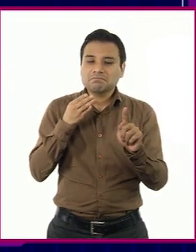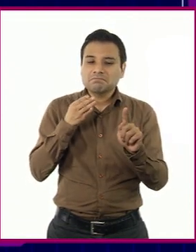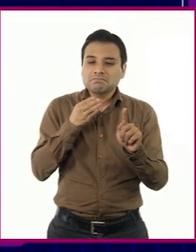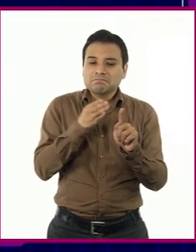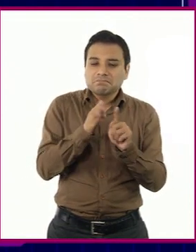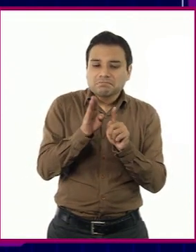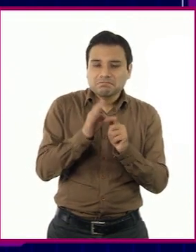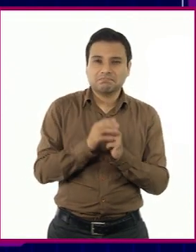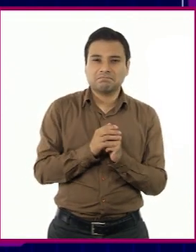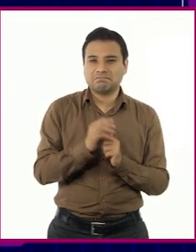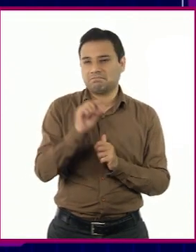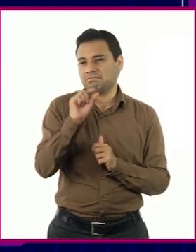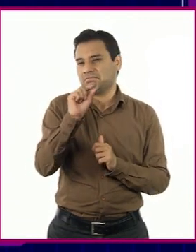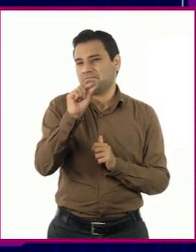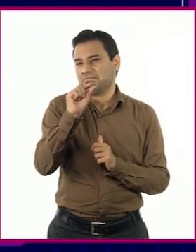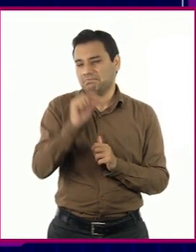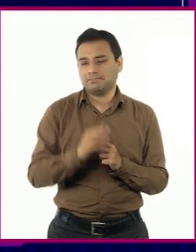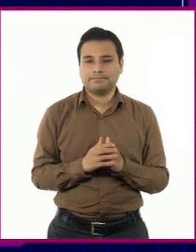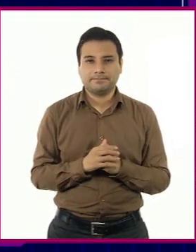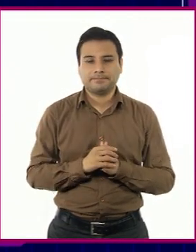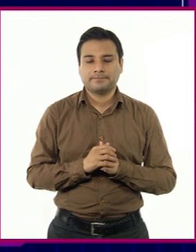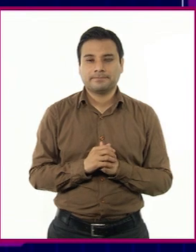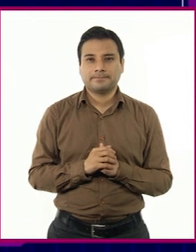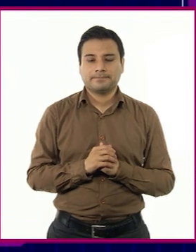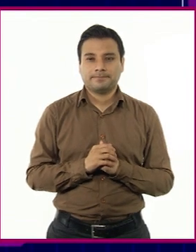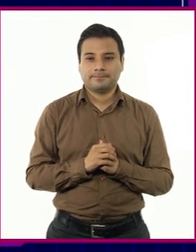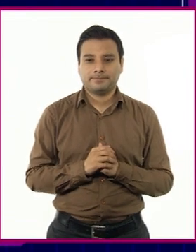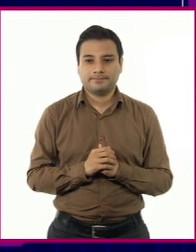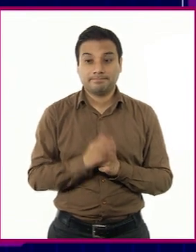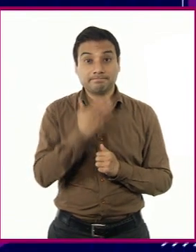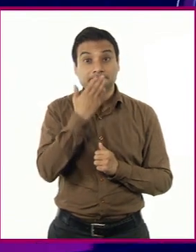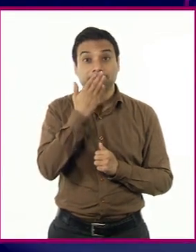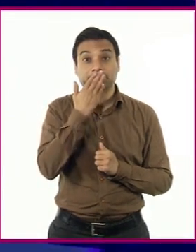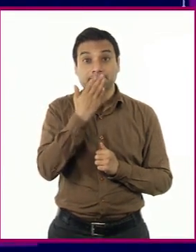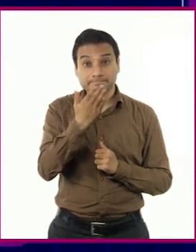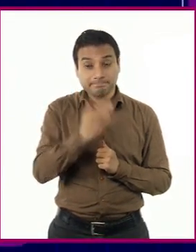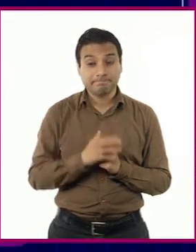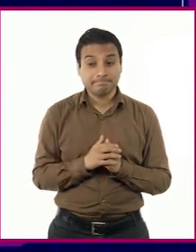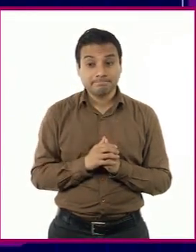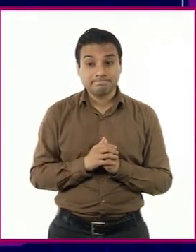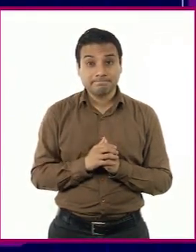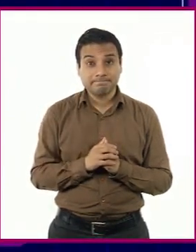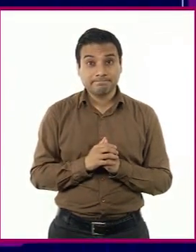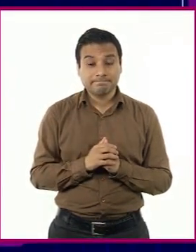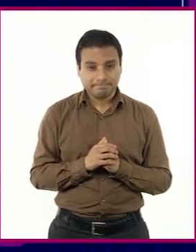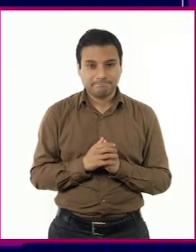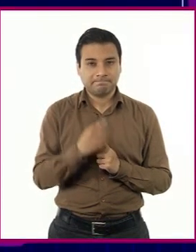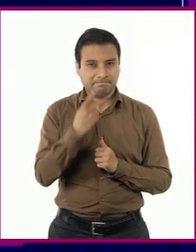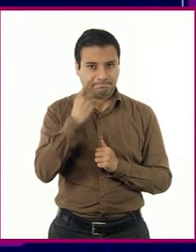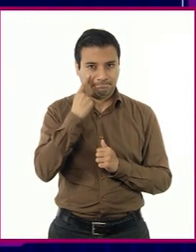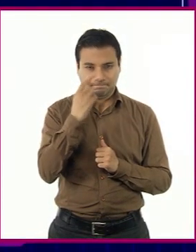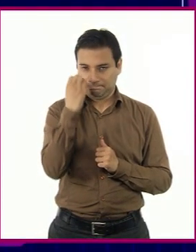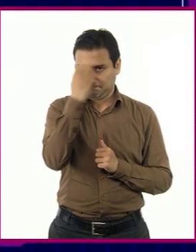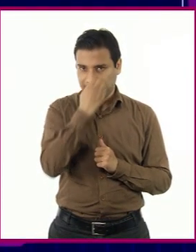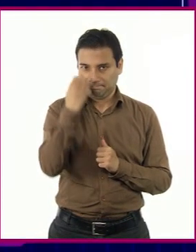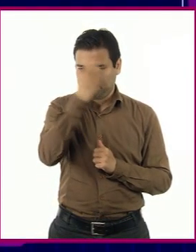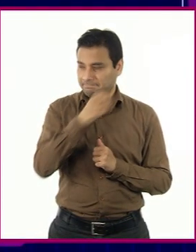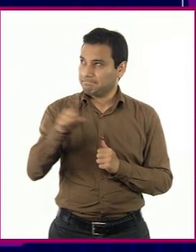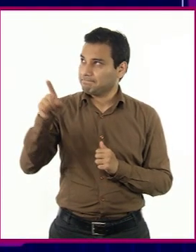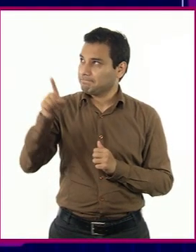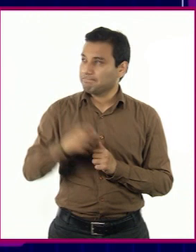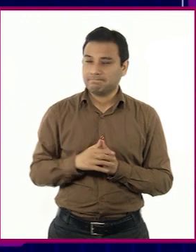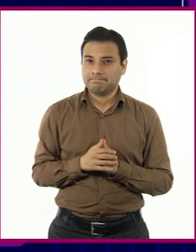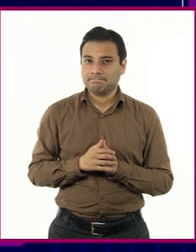valor absoluto es el menor. Muy cierto, Enrique. Ahora observen. Para determinar